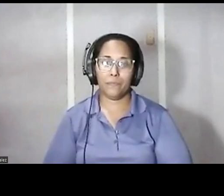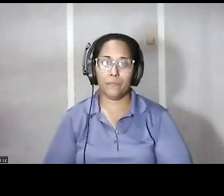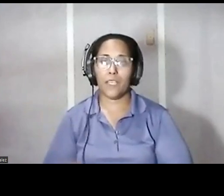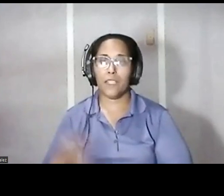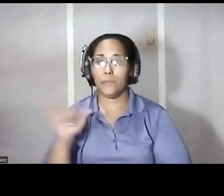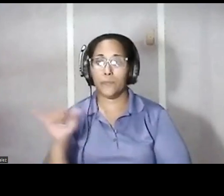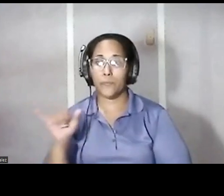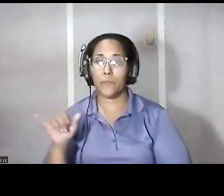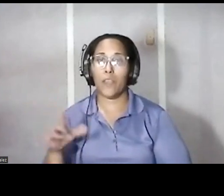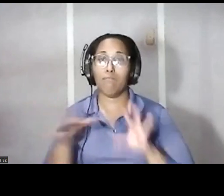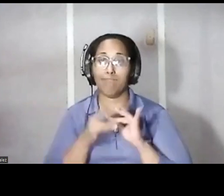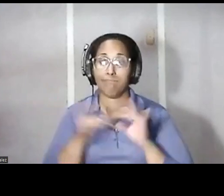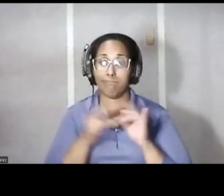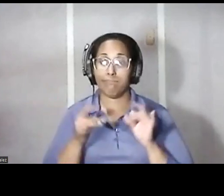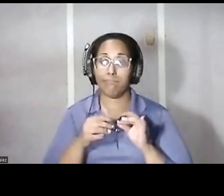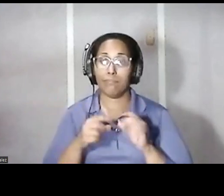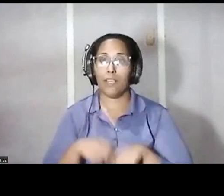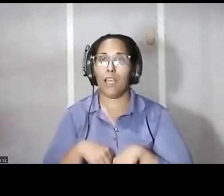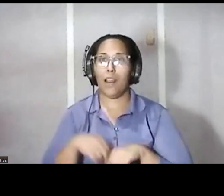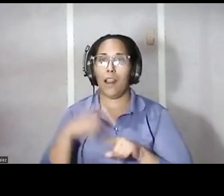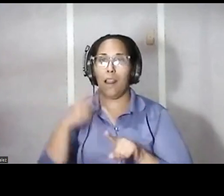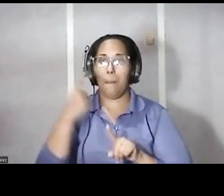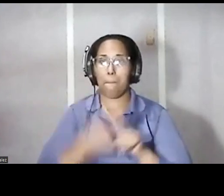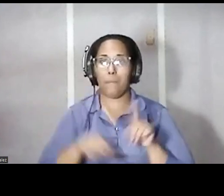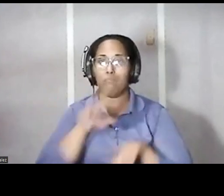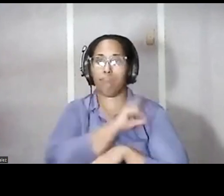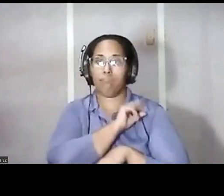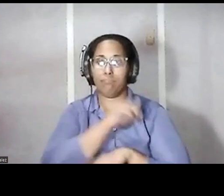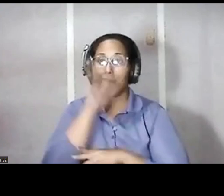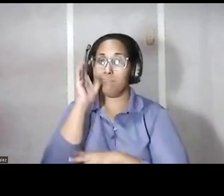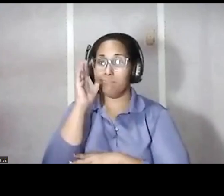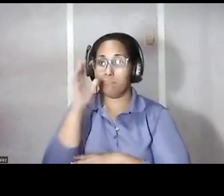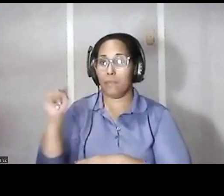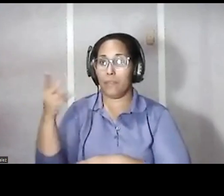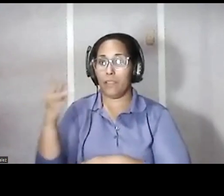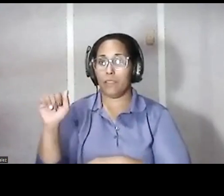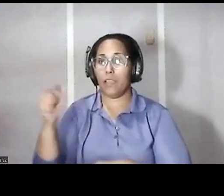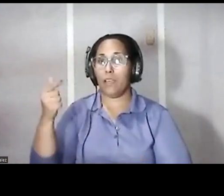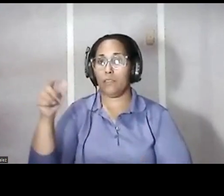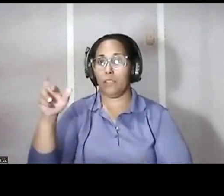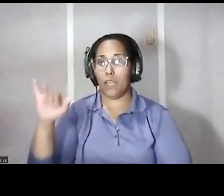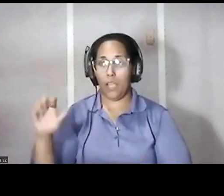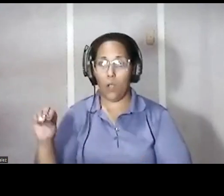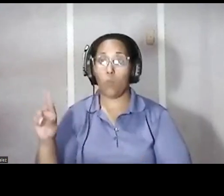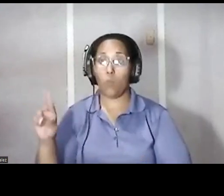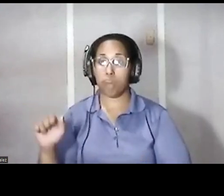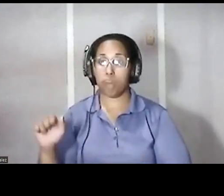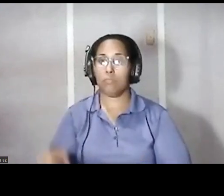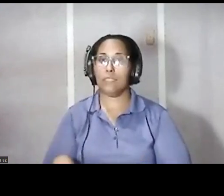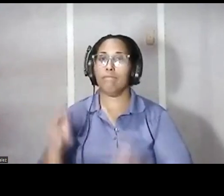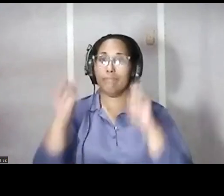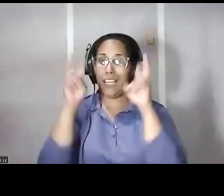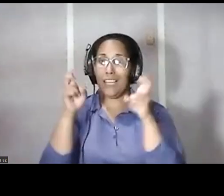También comento que para el mes de noviembre tendremos una charla con el doctor Rigao, que esa va a ser dedicada al